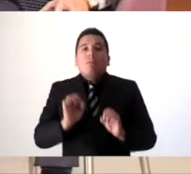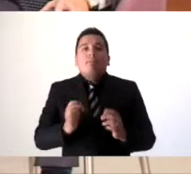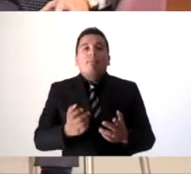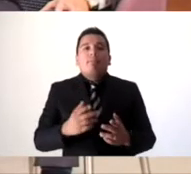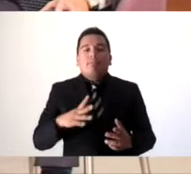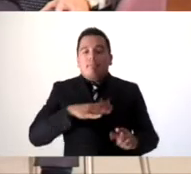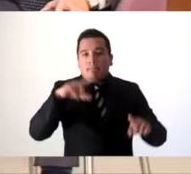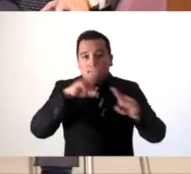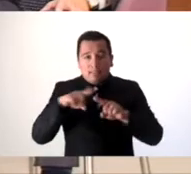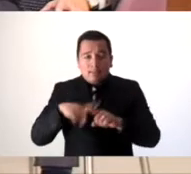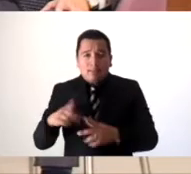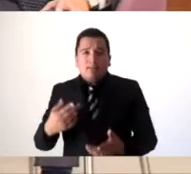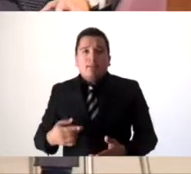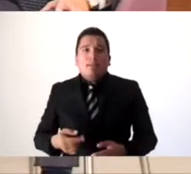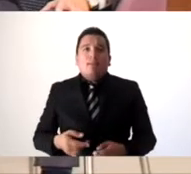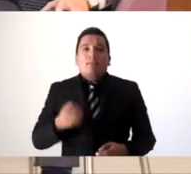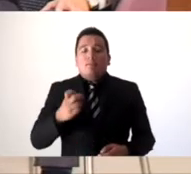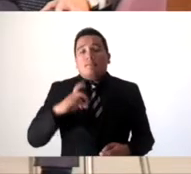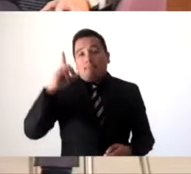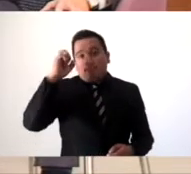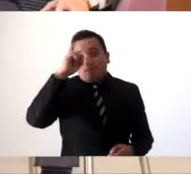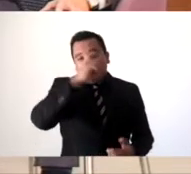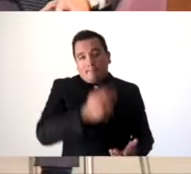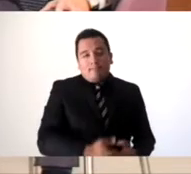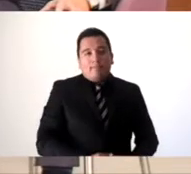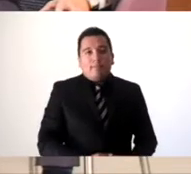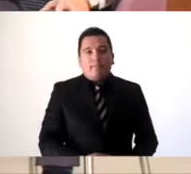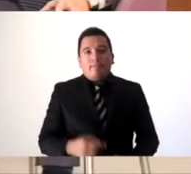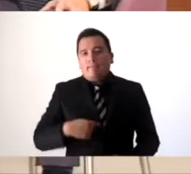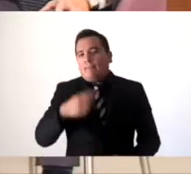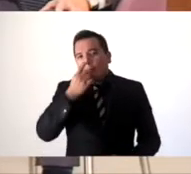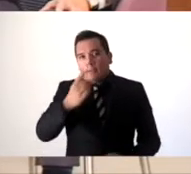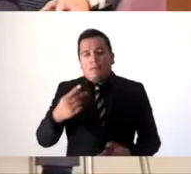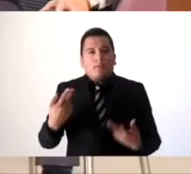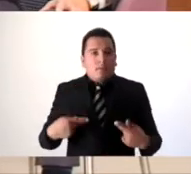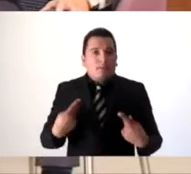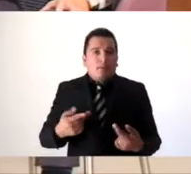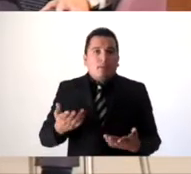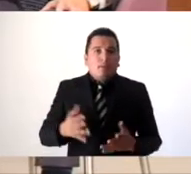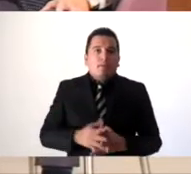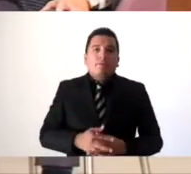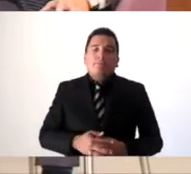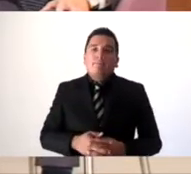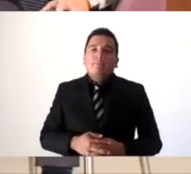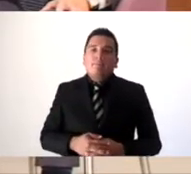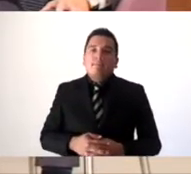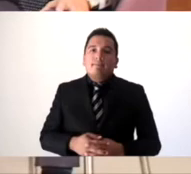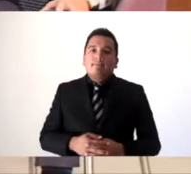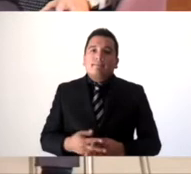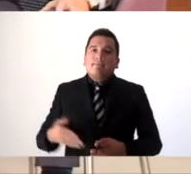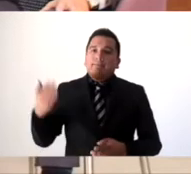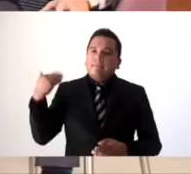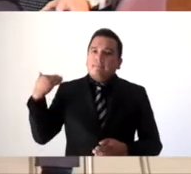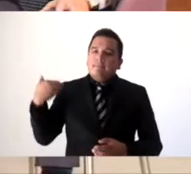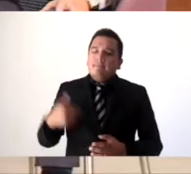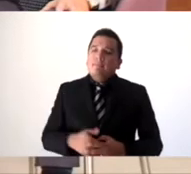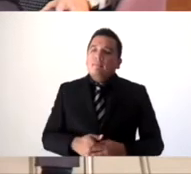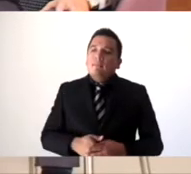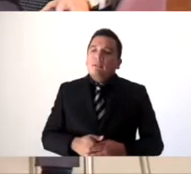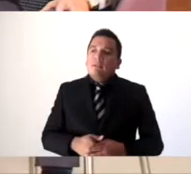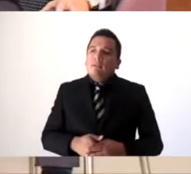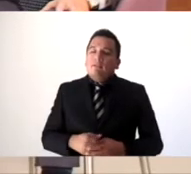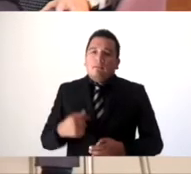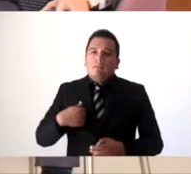1000 ajustes que van encareciendo cada uno de los procesos. Déjenme decirle al público que nos escucha,